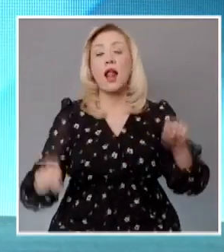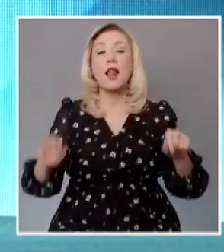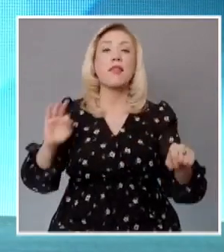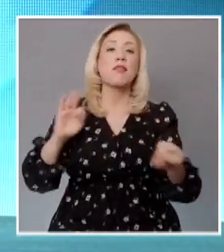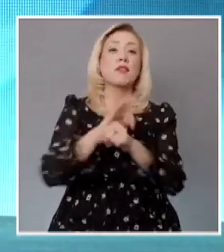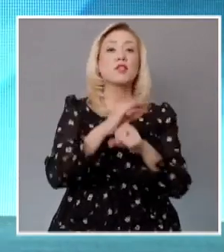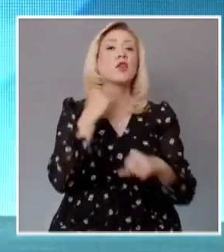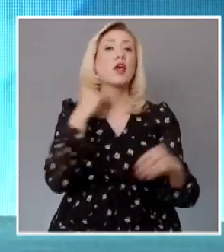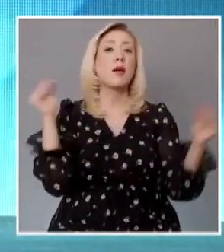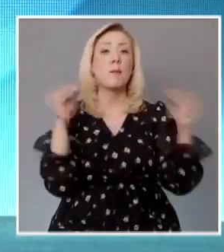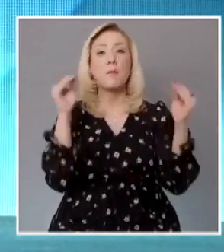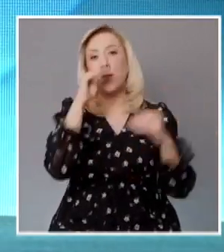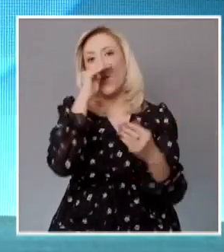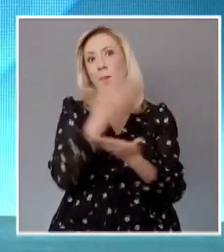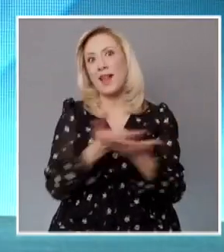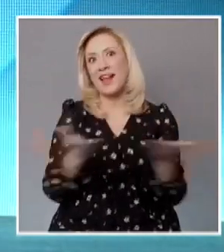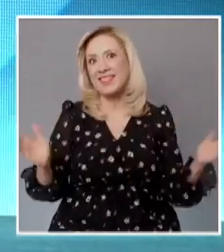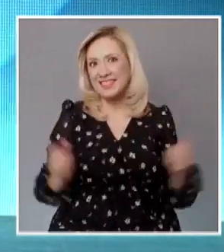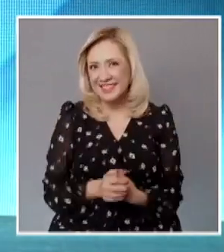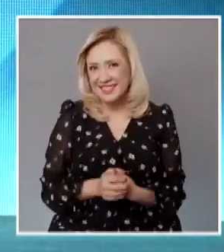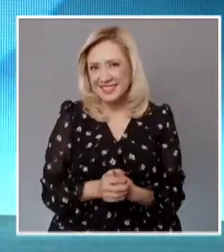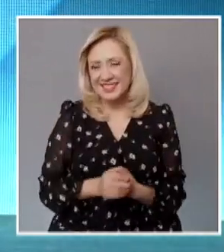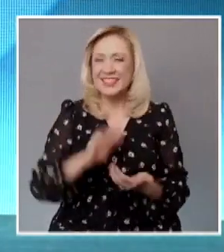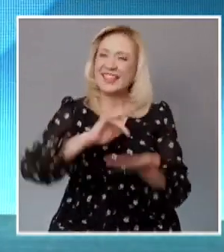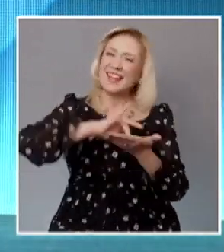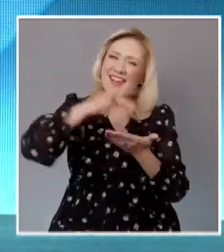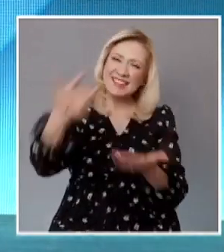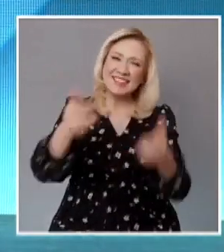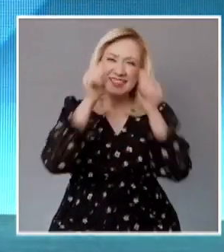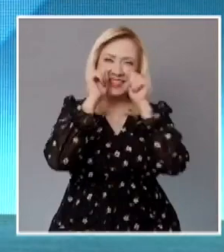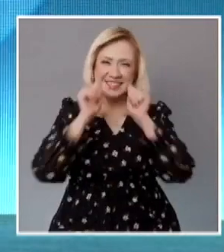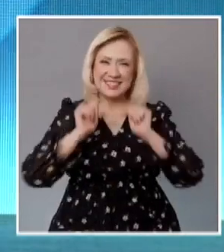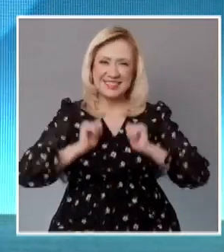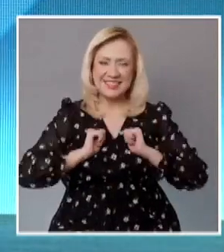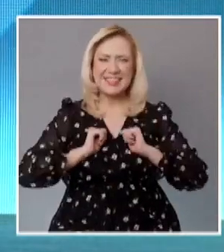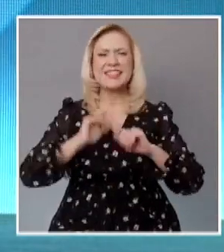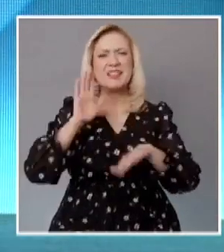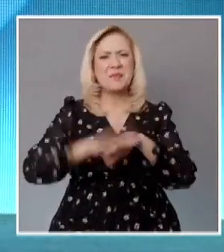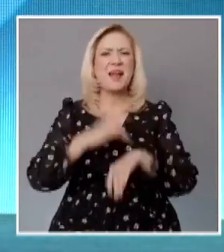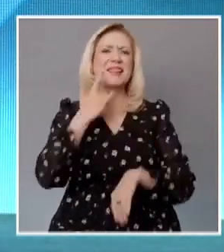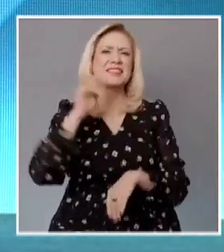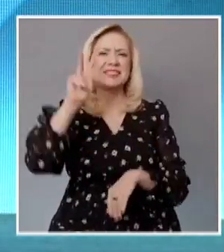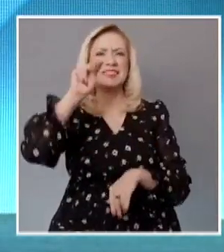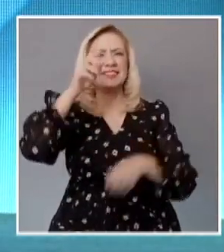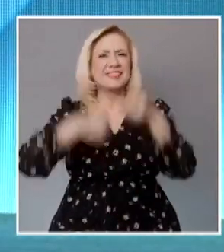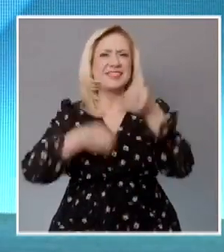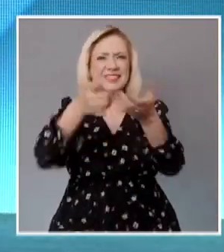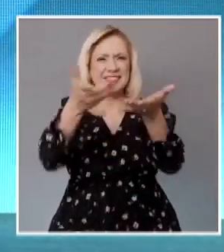Ya nos vamos, como siempre, muchas gracias por haber estado con nosotros. Manténgase pendiente de esta señal.